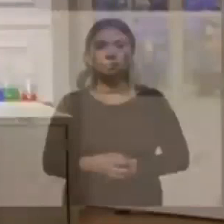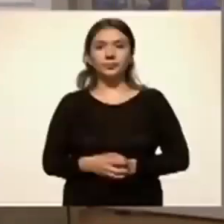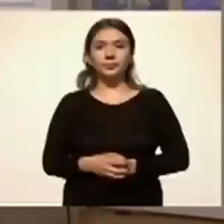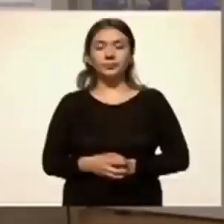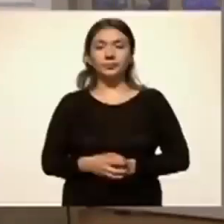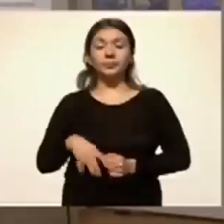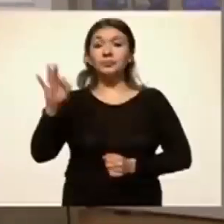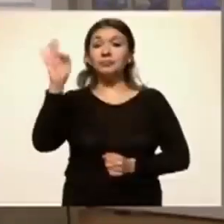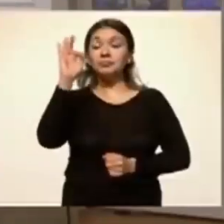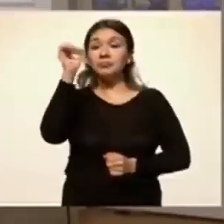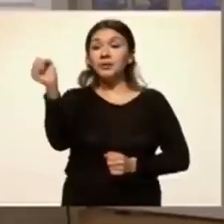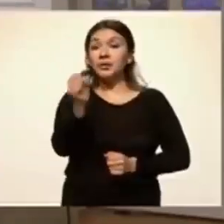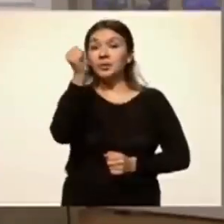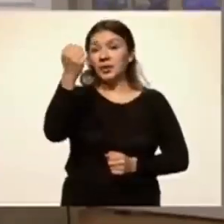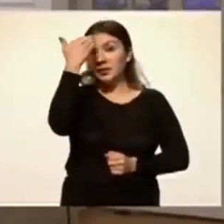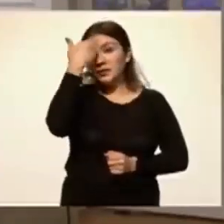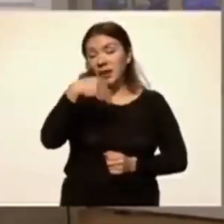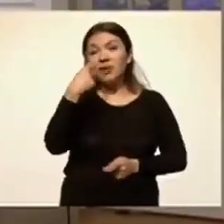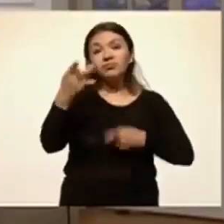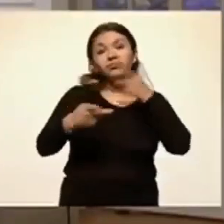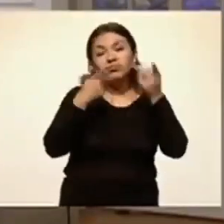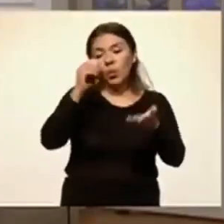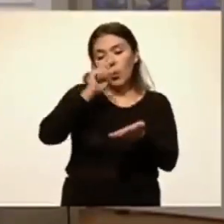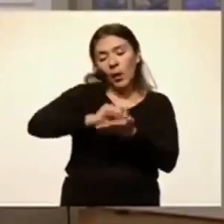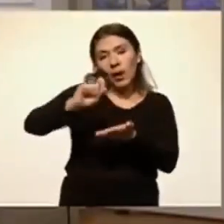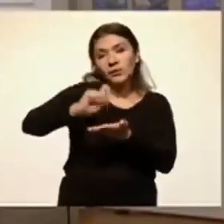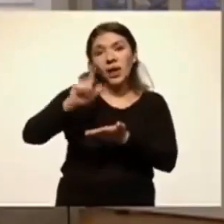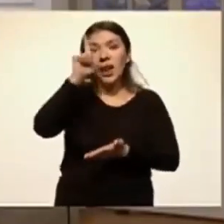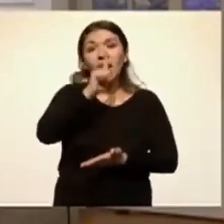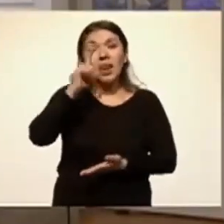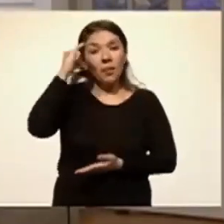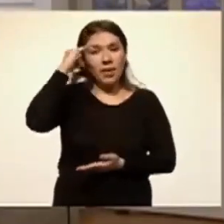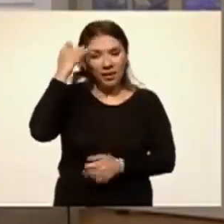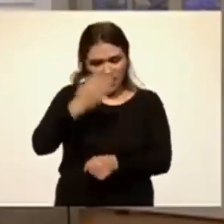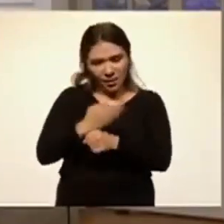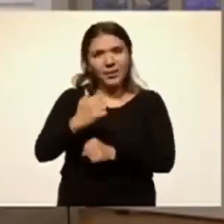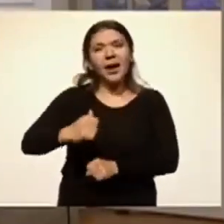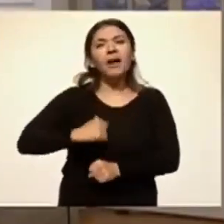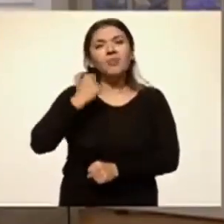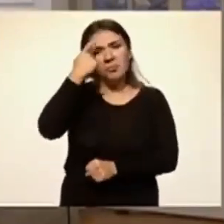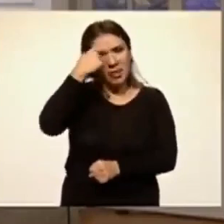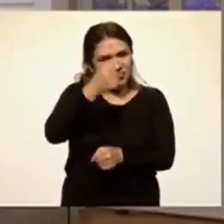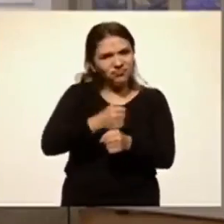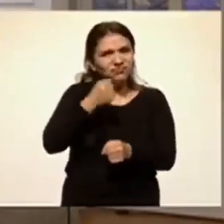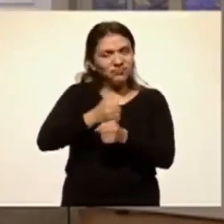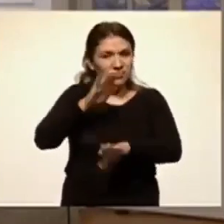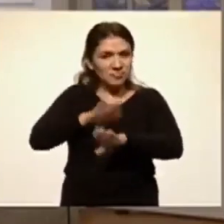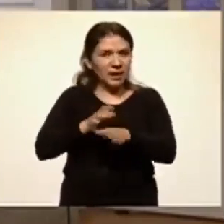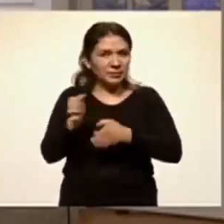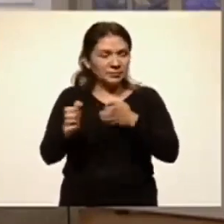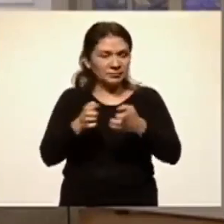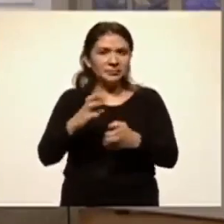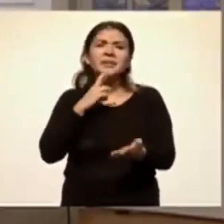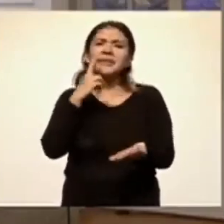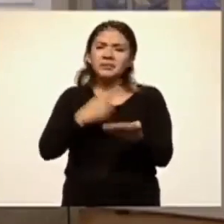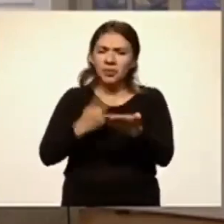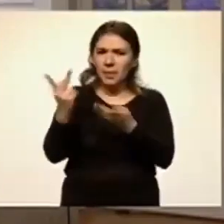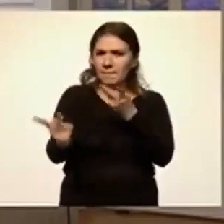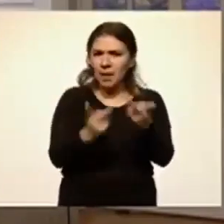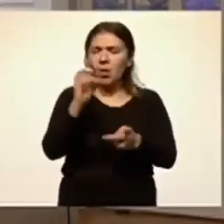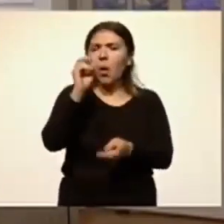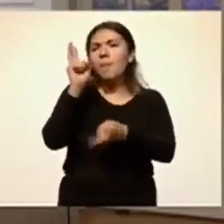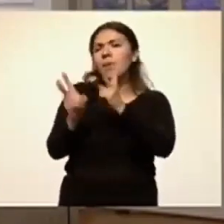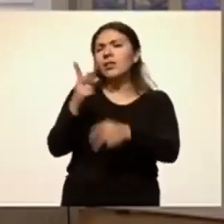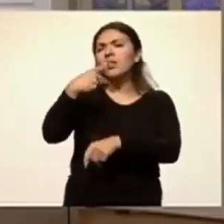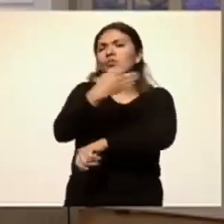Si tienes la fortuna de hablar y escribir una lengua indígena, aprovecha también este momento para practicarla. Responde a las preguntas o platica